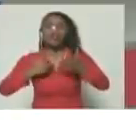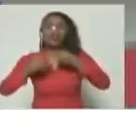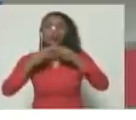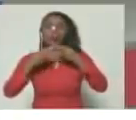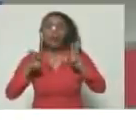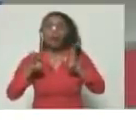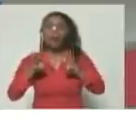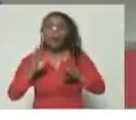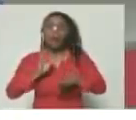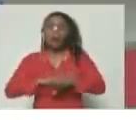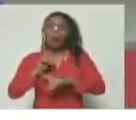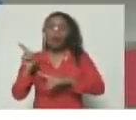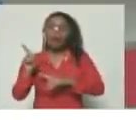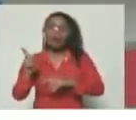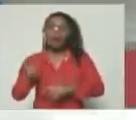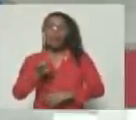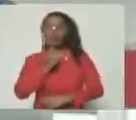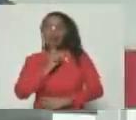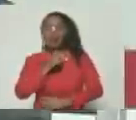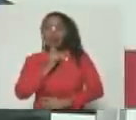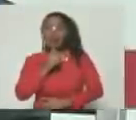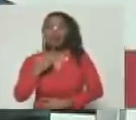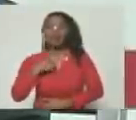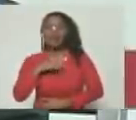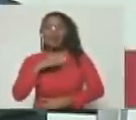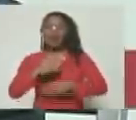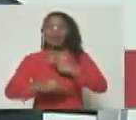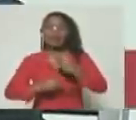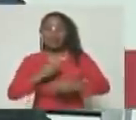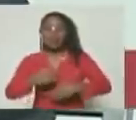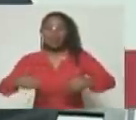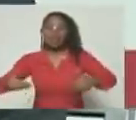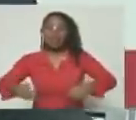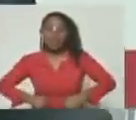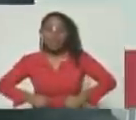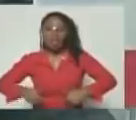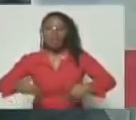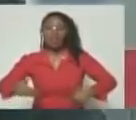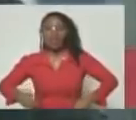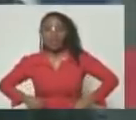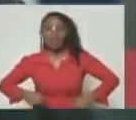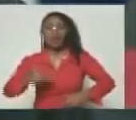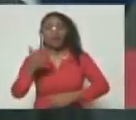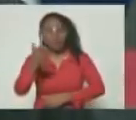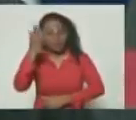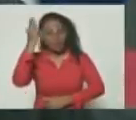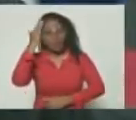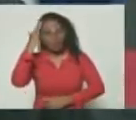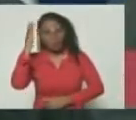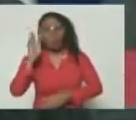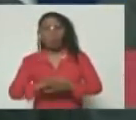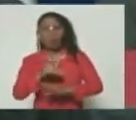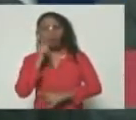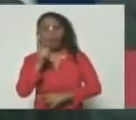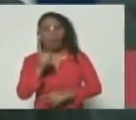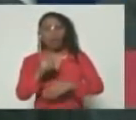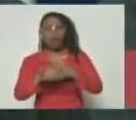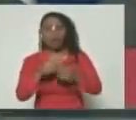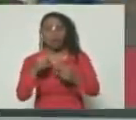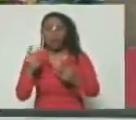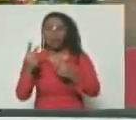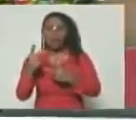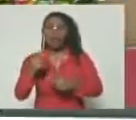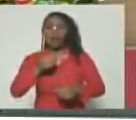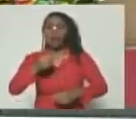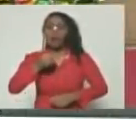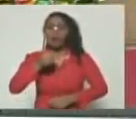Tan complejo, difícil, donde estamos haciendo un gran esfuerzo. Ustedes lo saben porque ustedes lo critican en sus